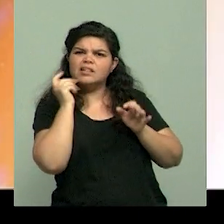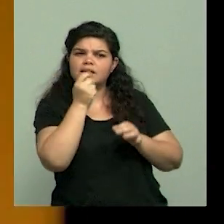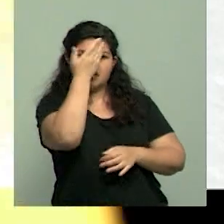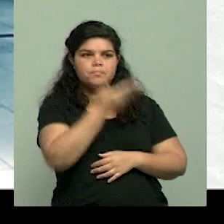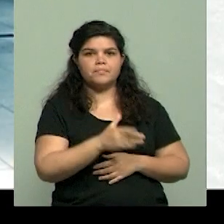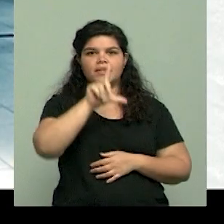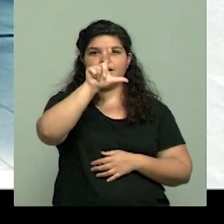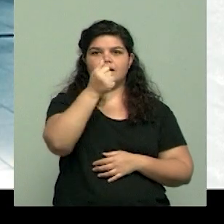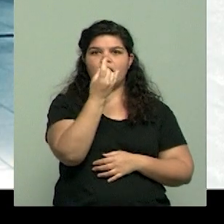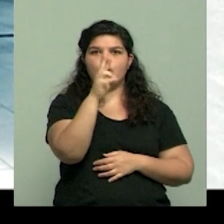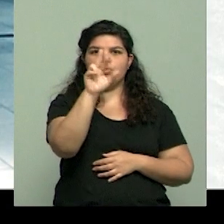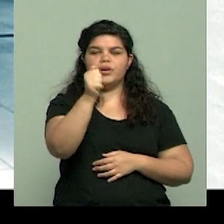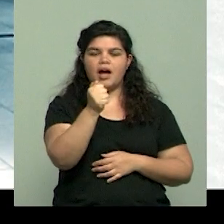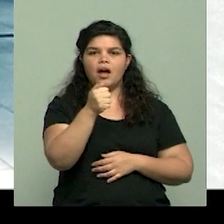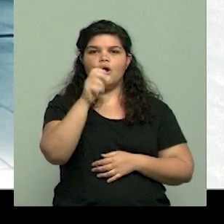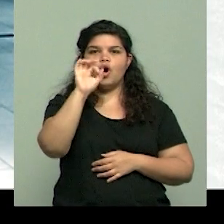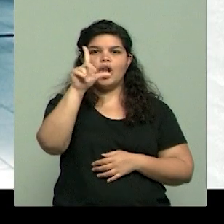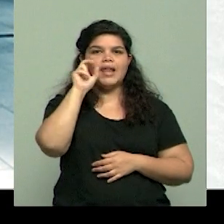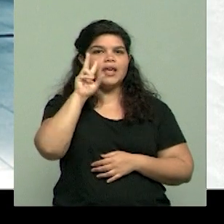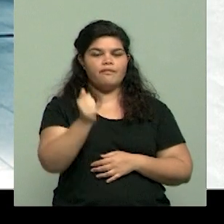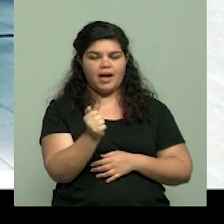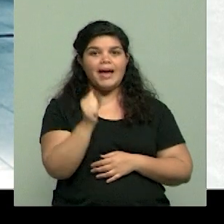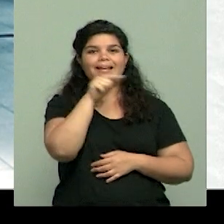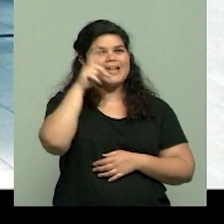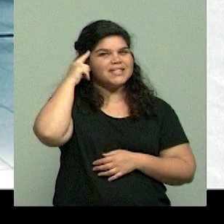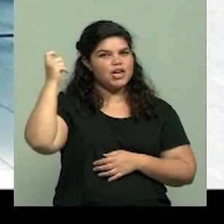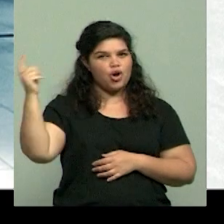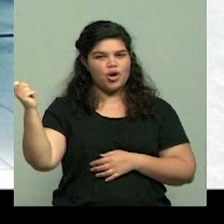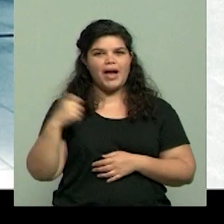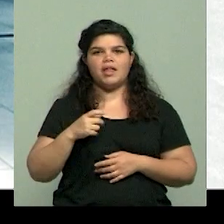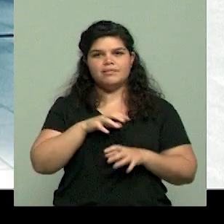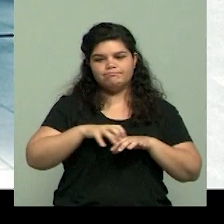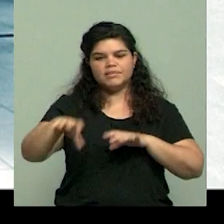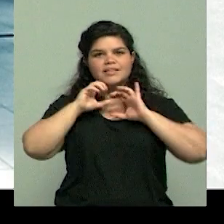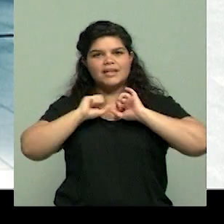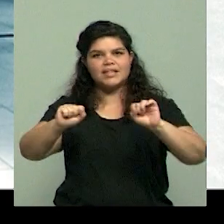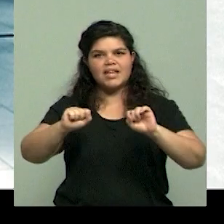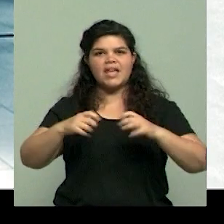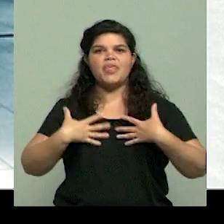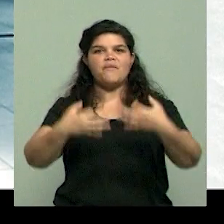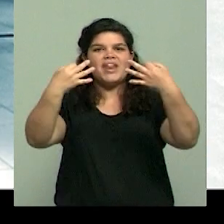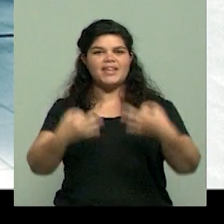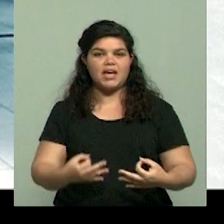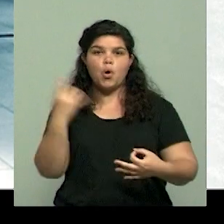Oliva, psicóloga de la Secretaría de Bienestar de la Universidad Nacional de Cuyo.